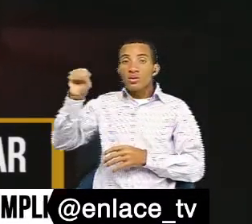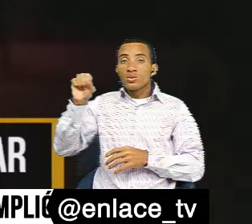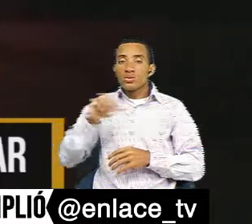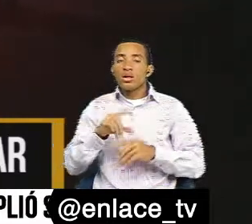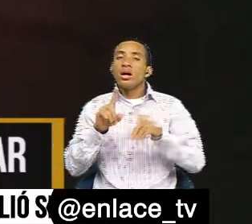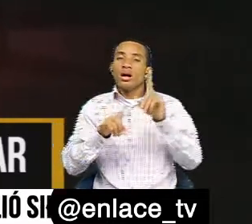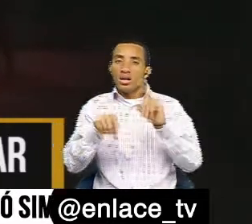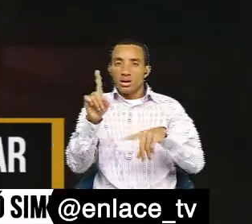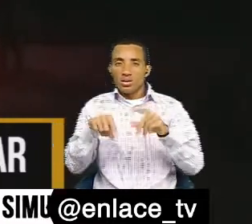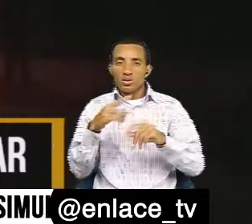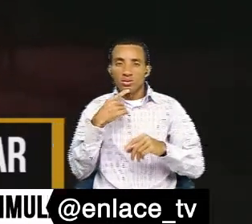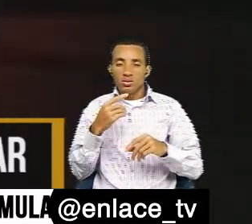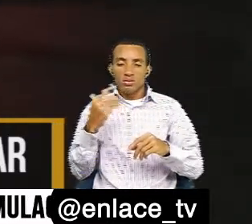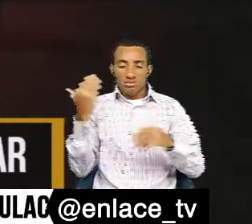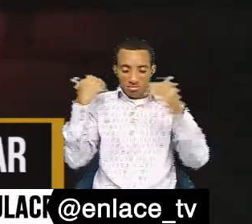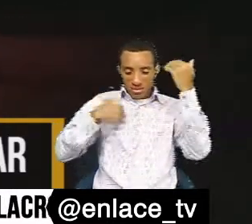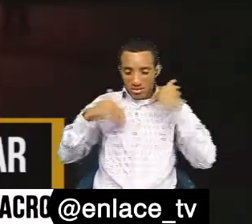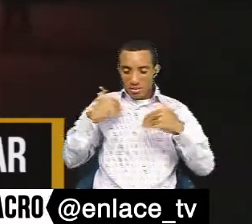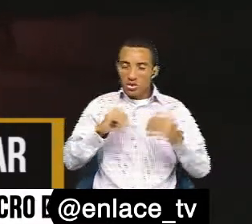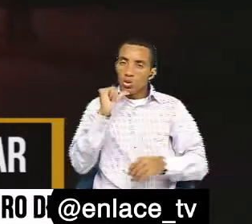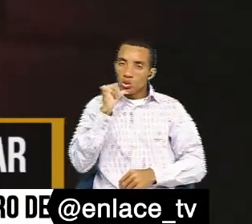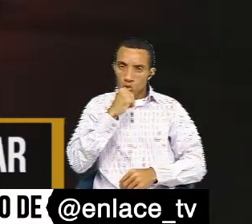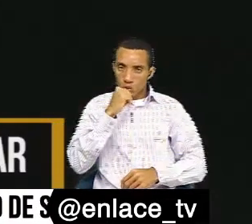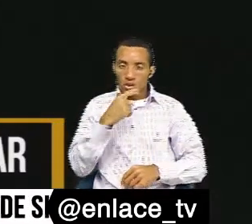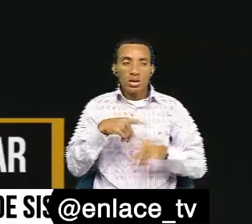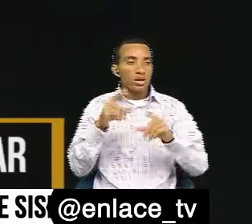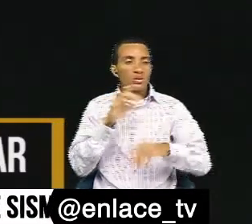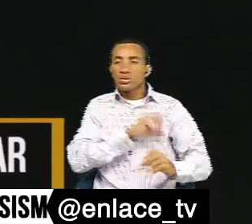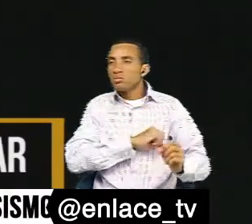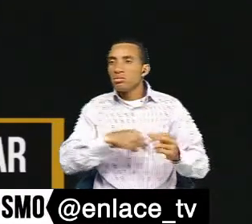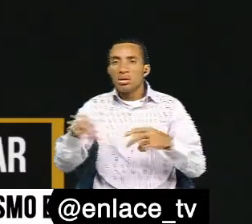varias personas heridas, desaparecidas y detenidas.